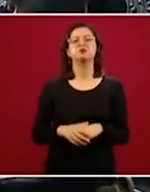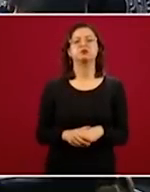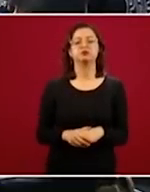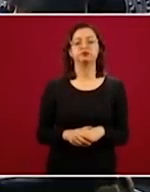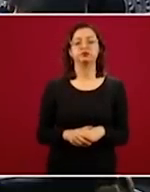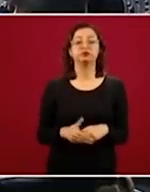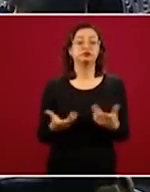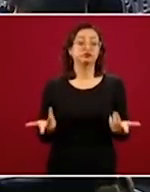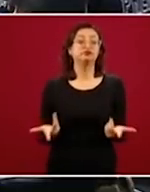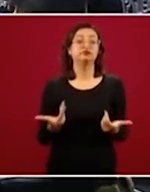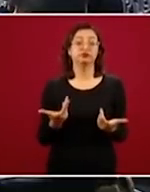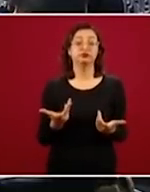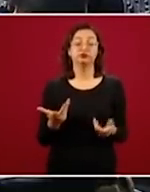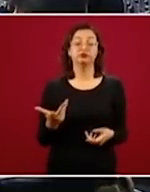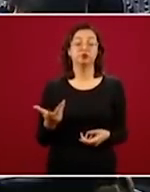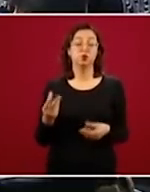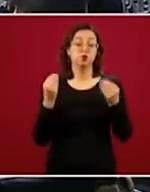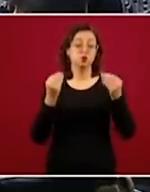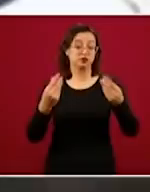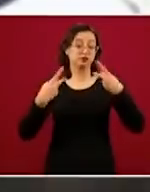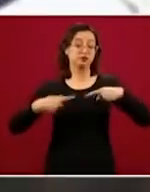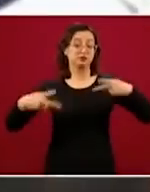que se escucha mucho